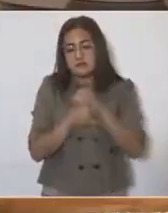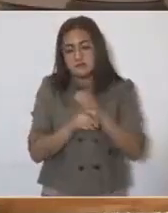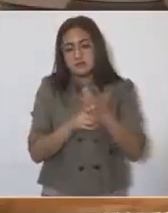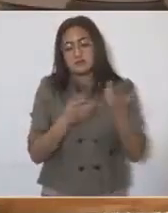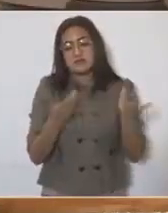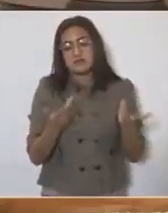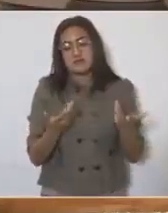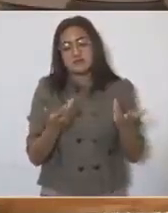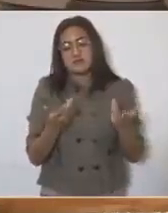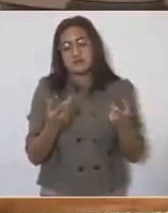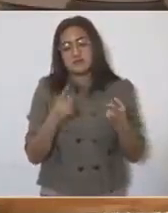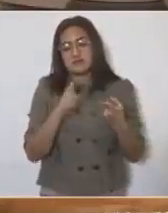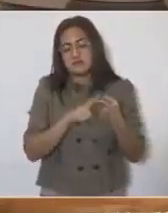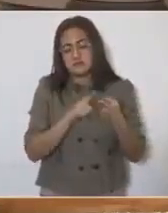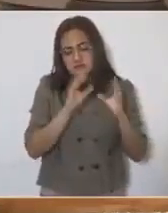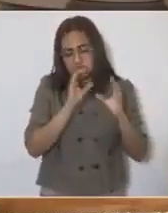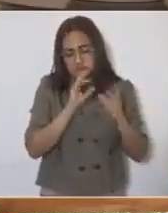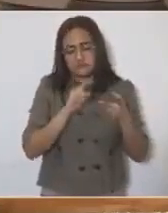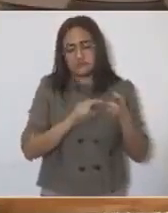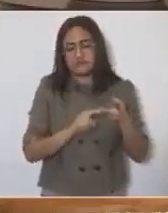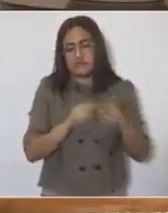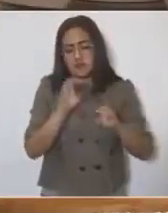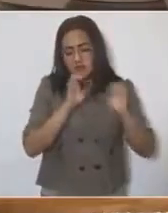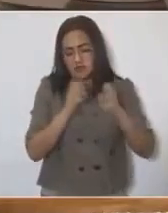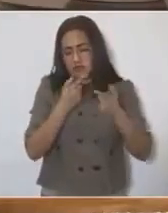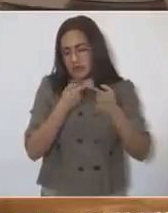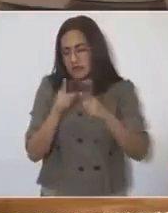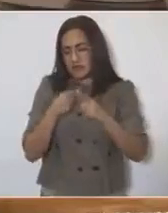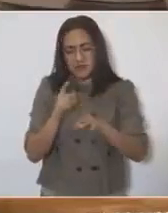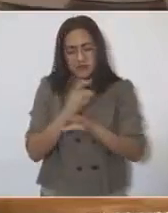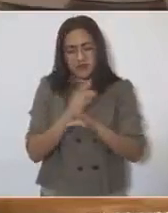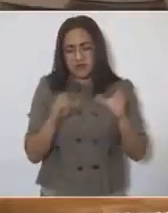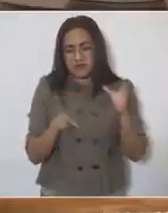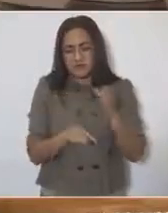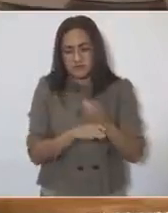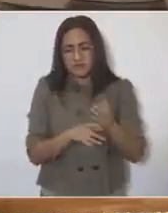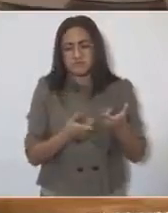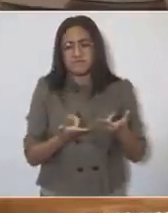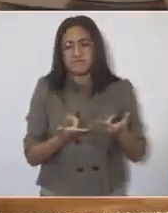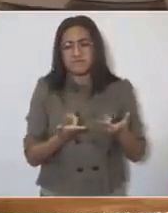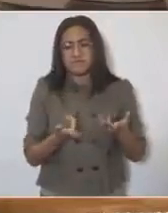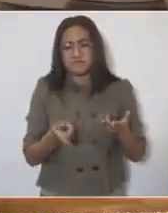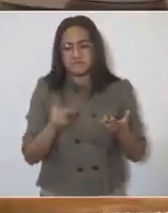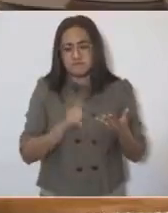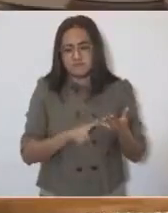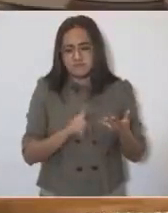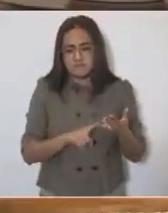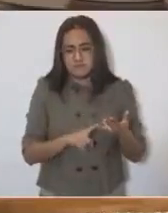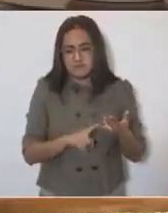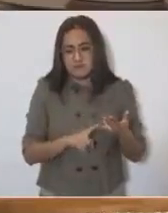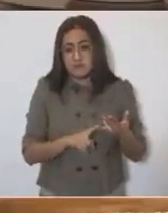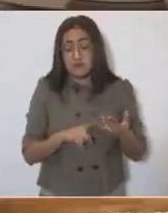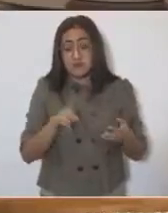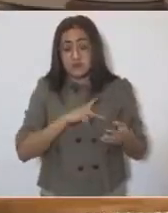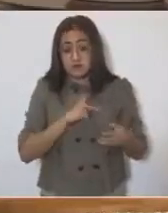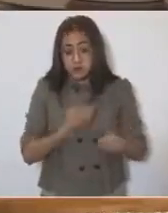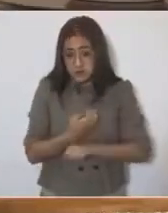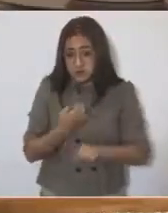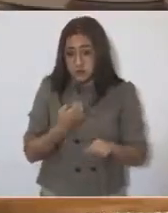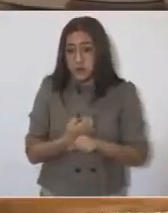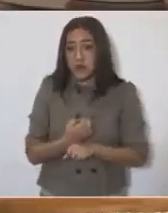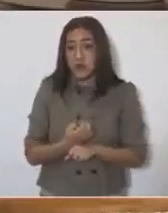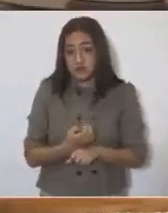podrán llevar a cabo eventos de toda naturaleza y siendo del Estado el